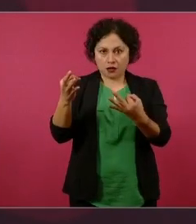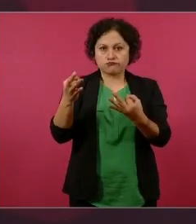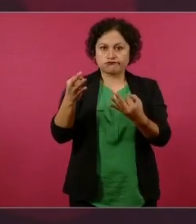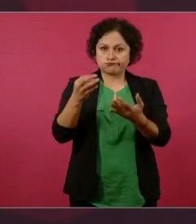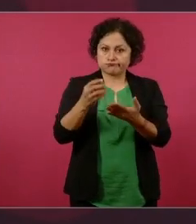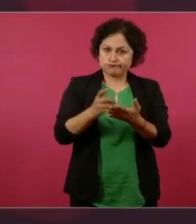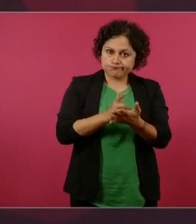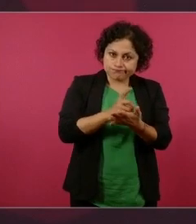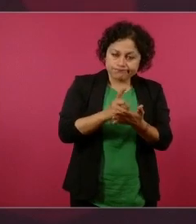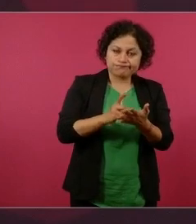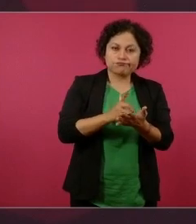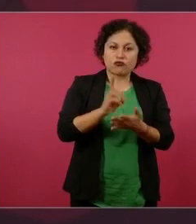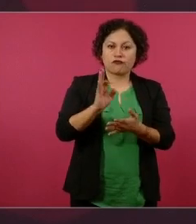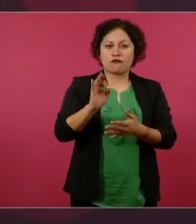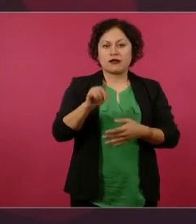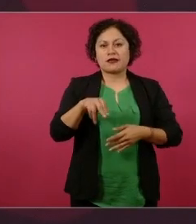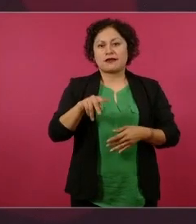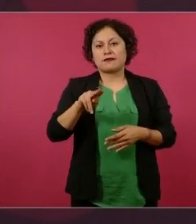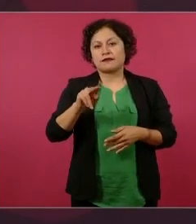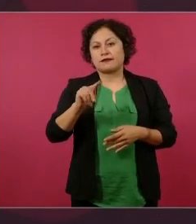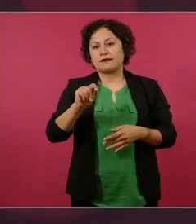y lo más triste, lamentable,